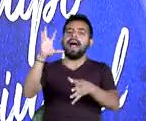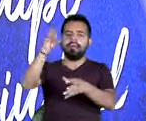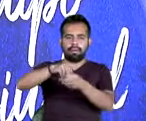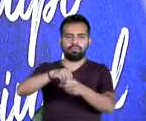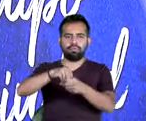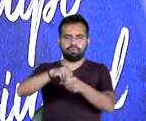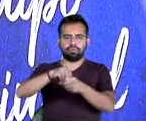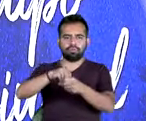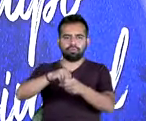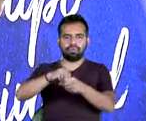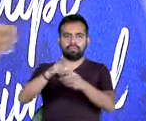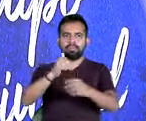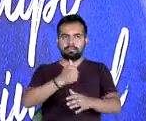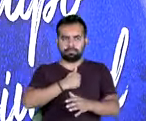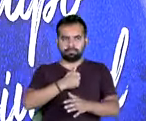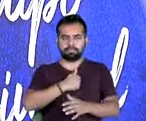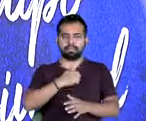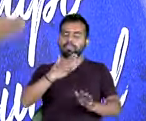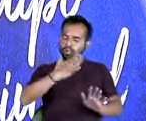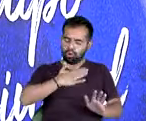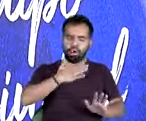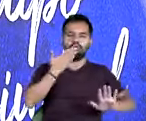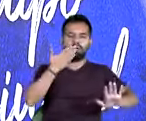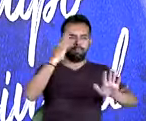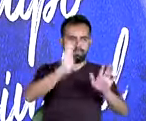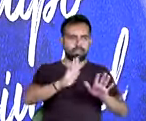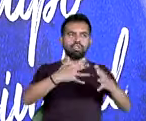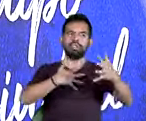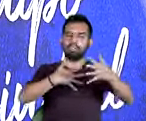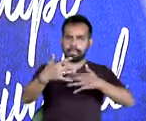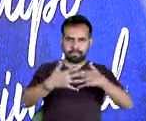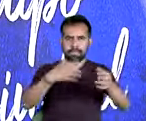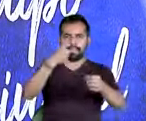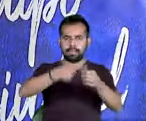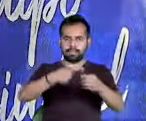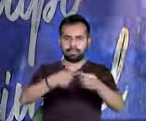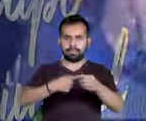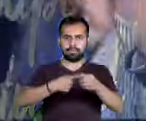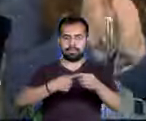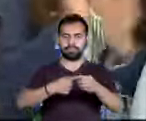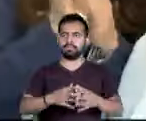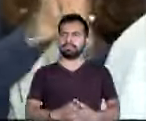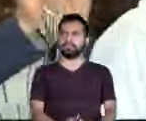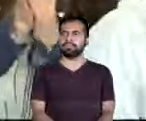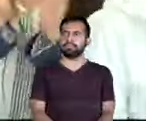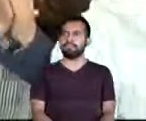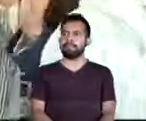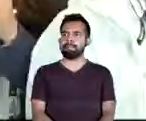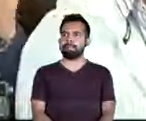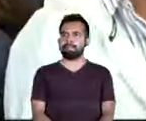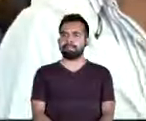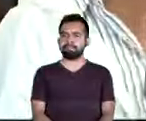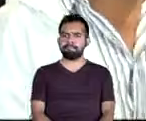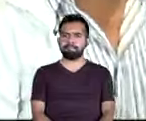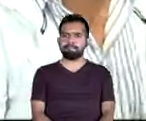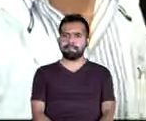desde afuera. Por lo tanto, en el compromiso de la transparencia, le invito a quiteños y quiteñas que vayamos juntos.